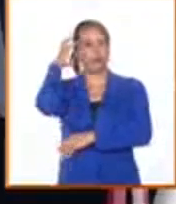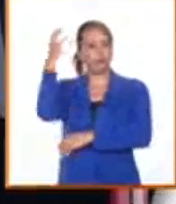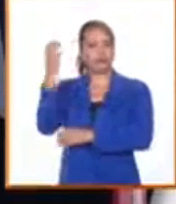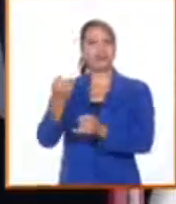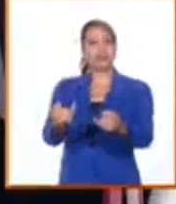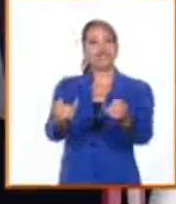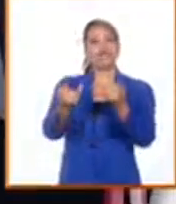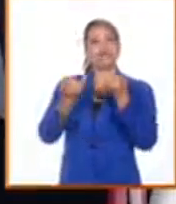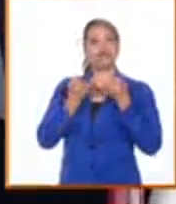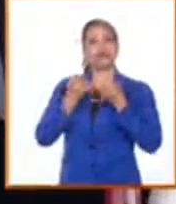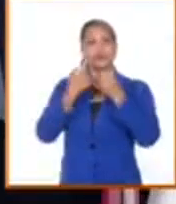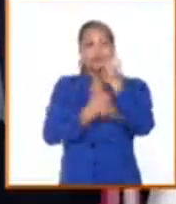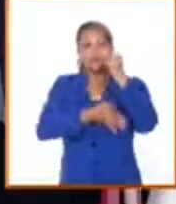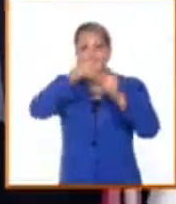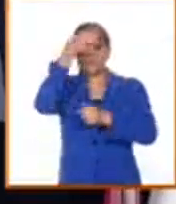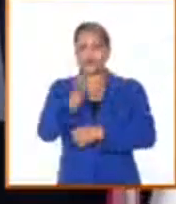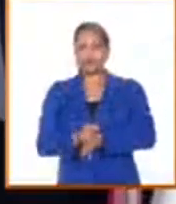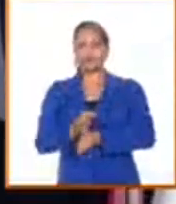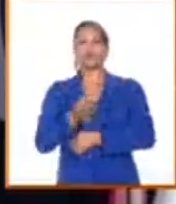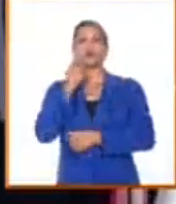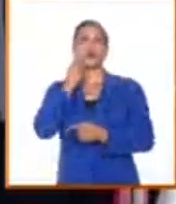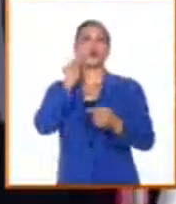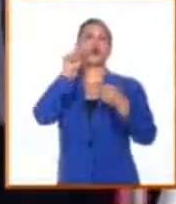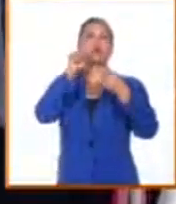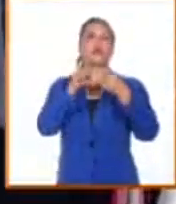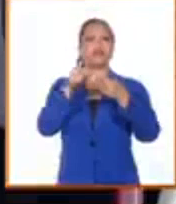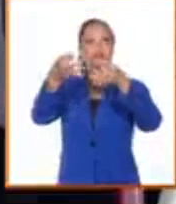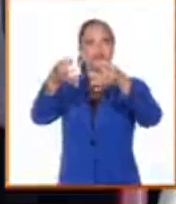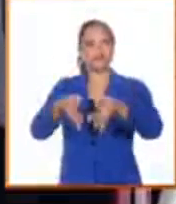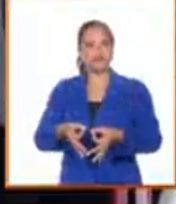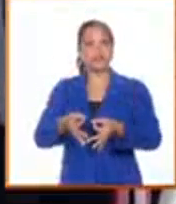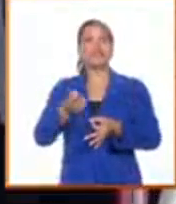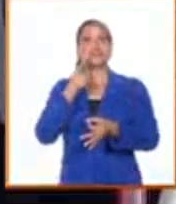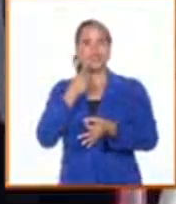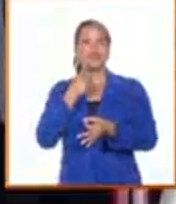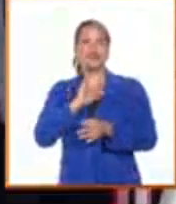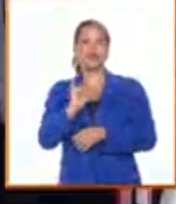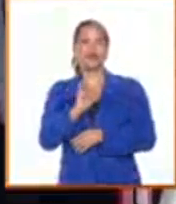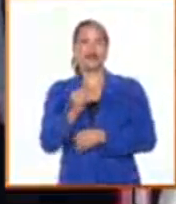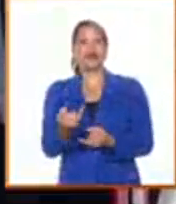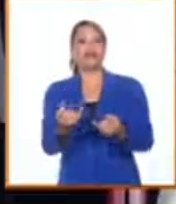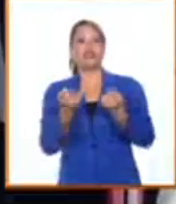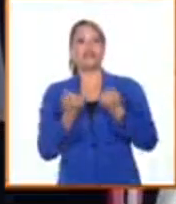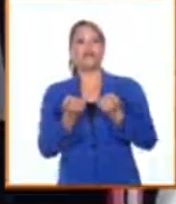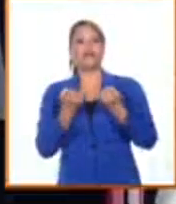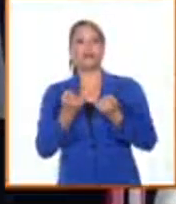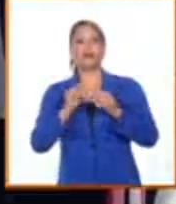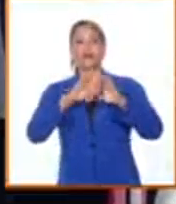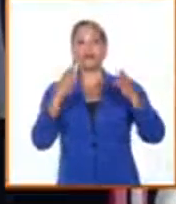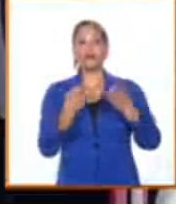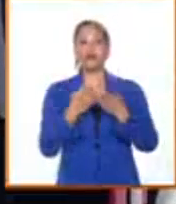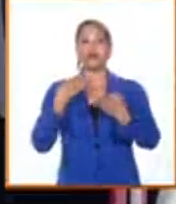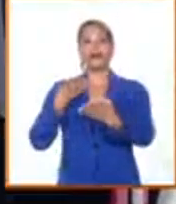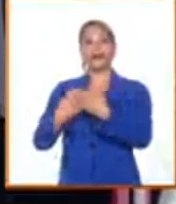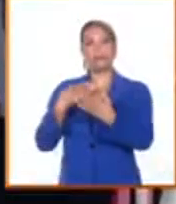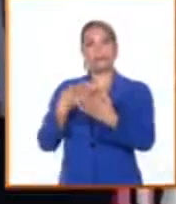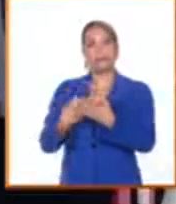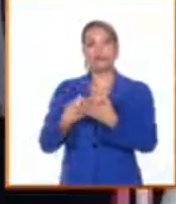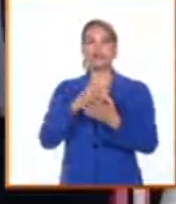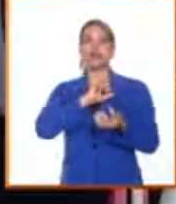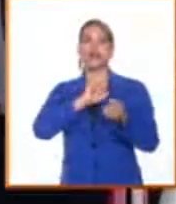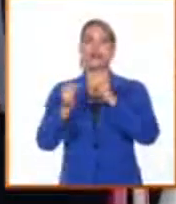información veraz, objetiva y oportuna, y a acceder a la que se genere en los órganos del Estado y entidades conforme a las